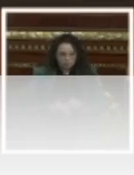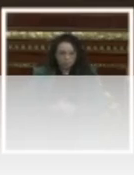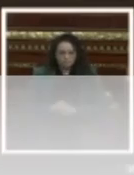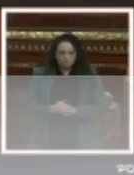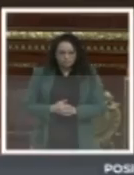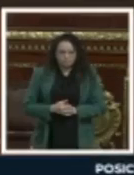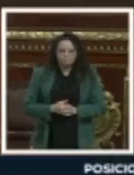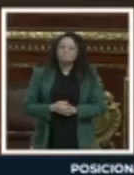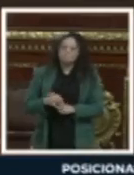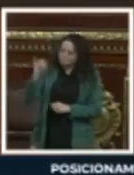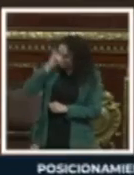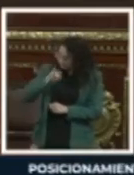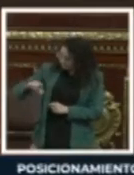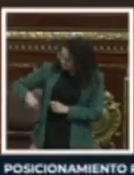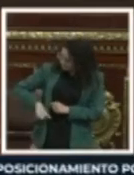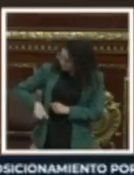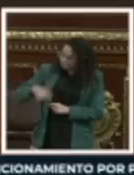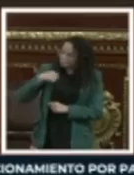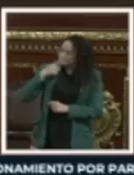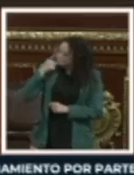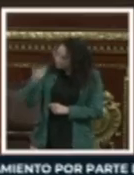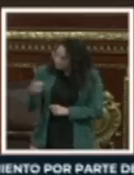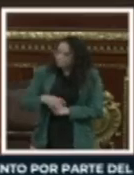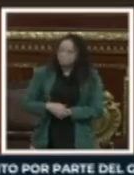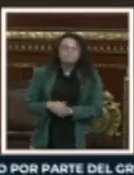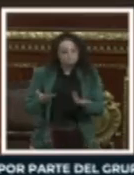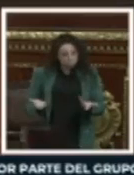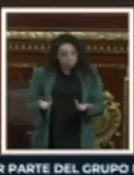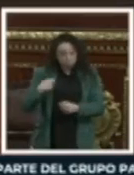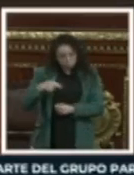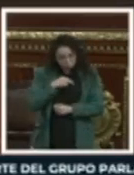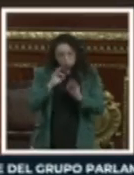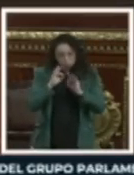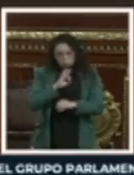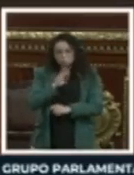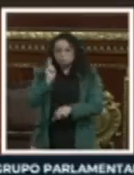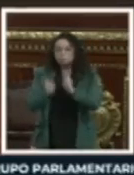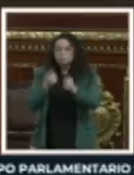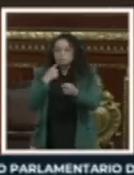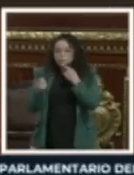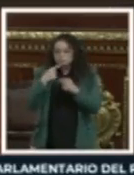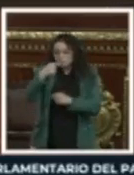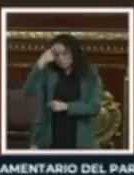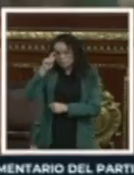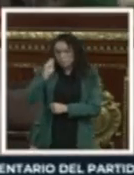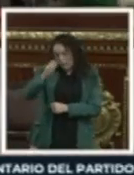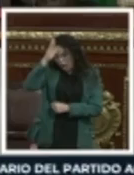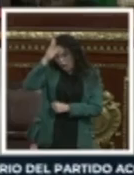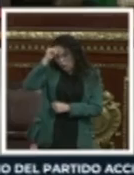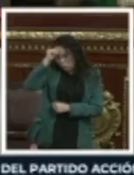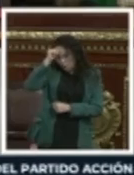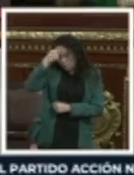le reiteramos nuestra voluntad del diálogo para construir acuerdos siempre y cuando sea en